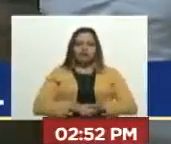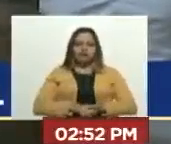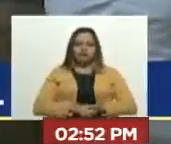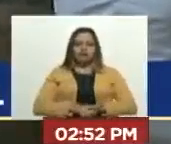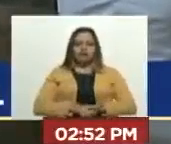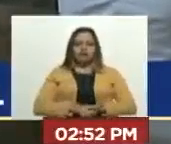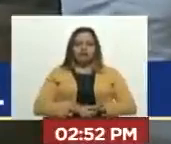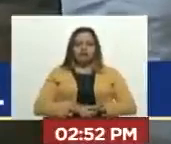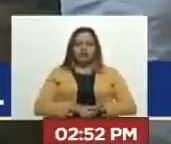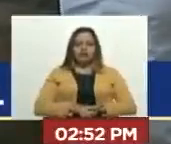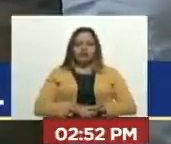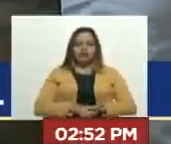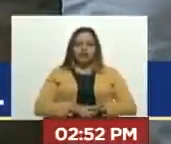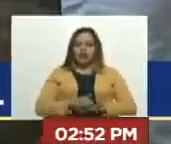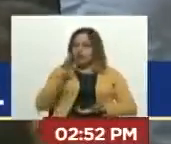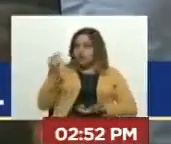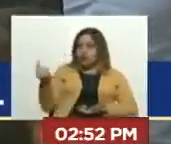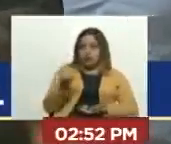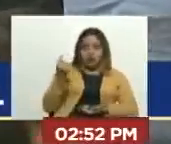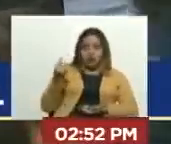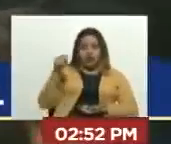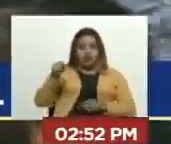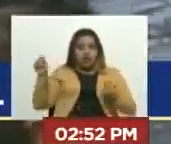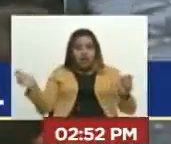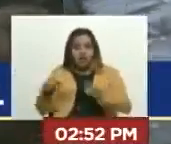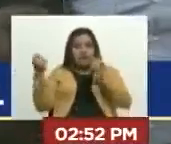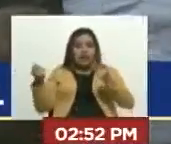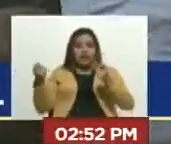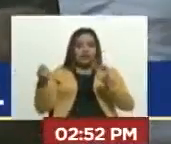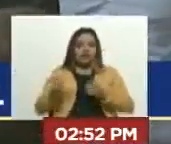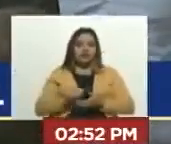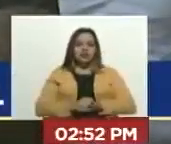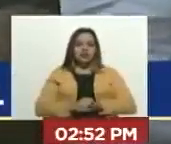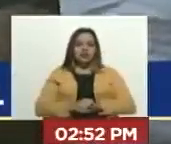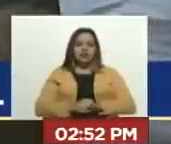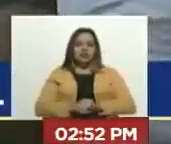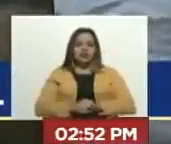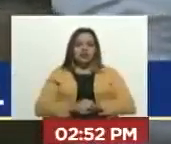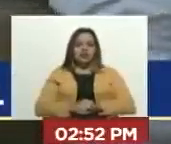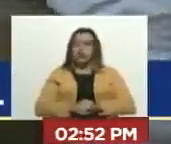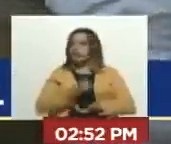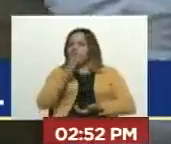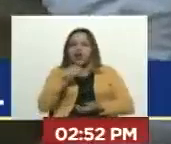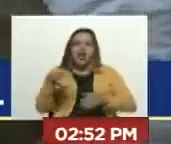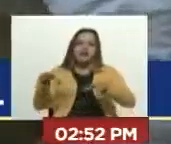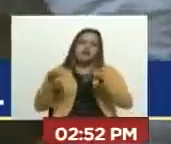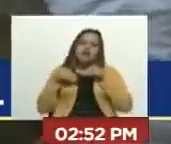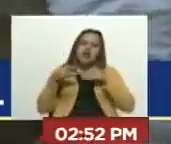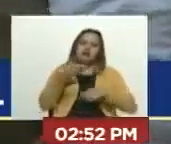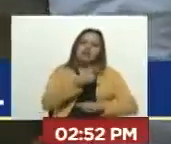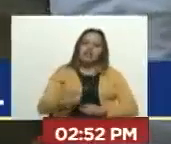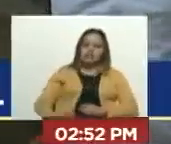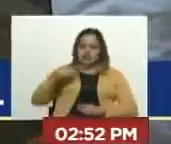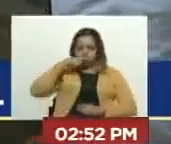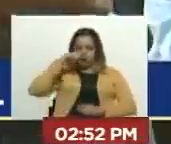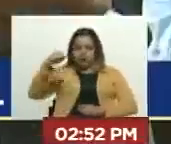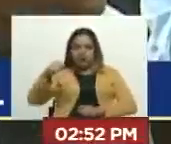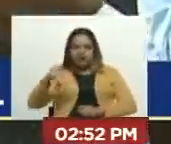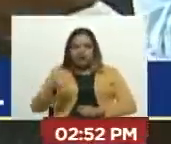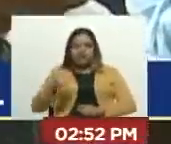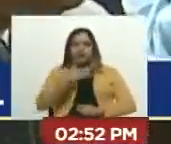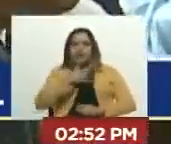Y esto no vino solo, recuerden que es una campaña, ¿no?, sistemática, el desconocimiento al presidente Nicolás Maduro, intentos